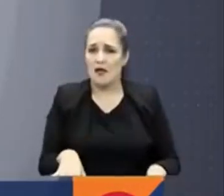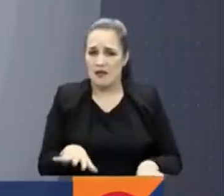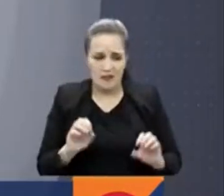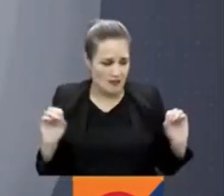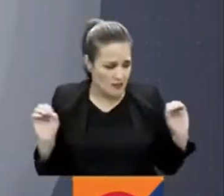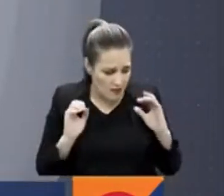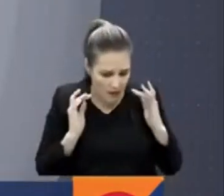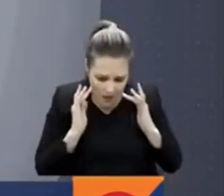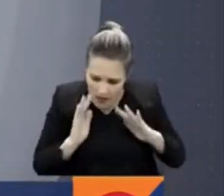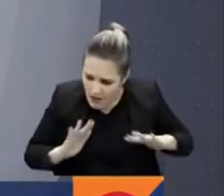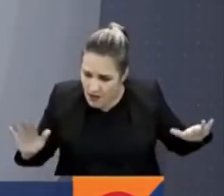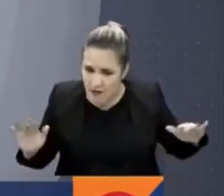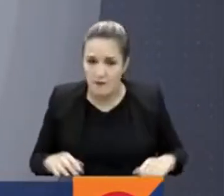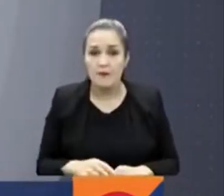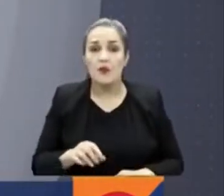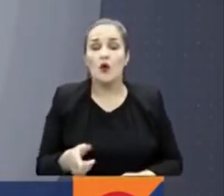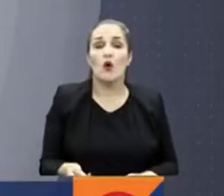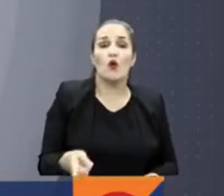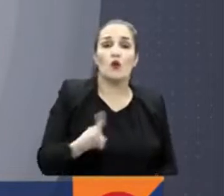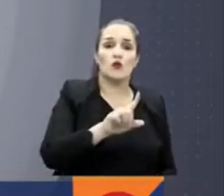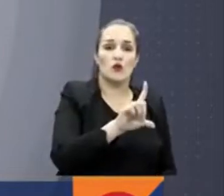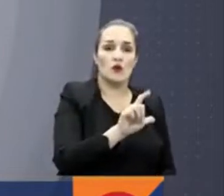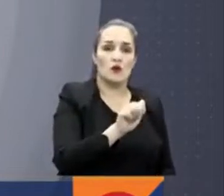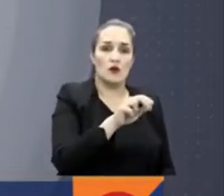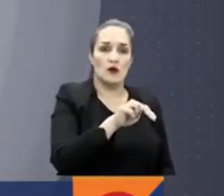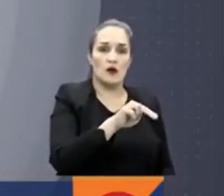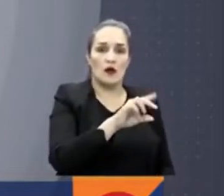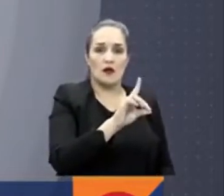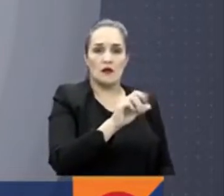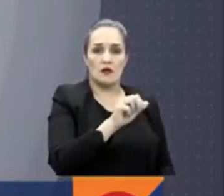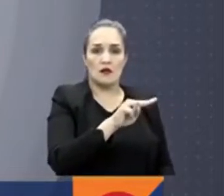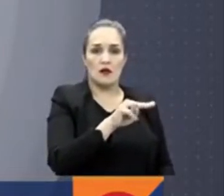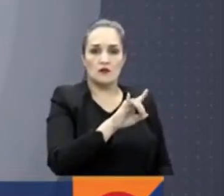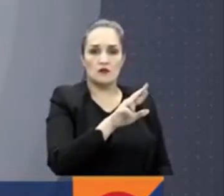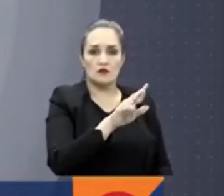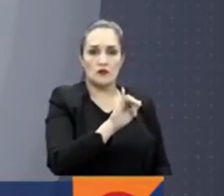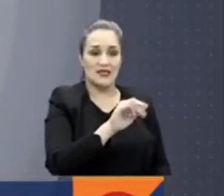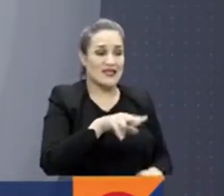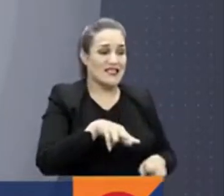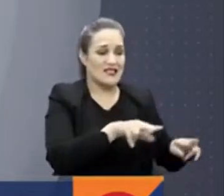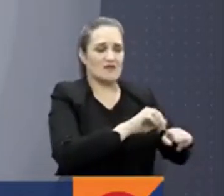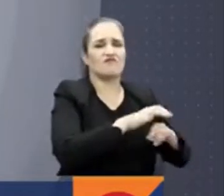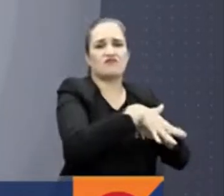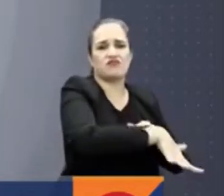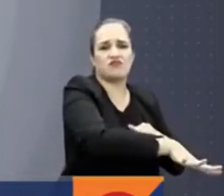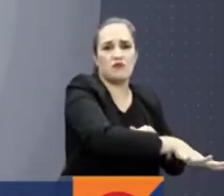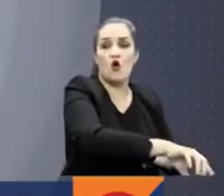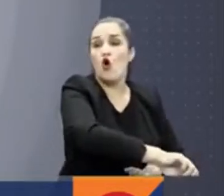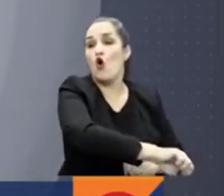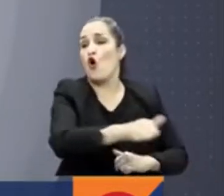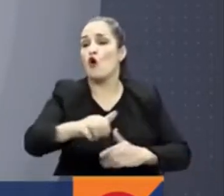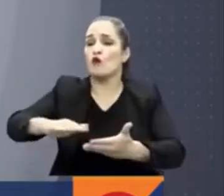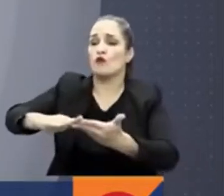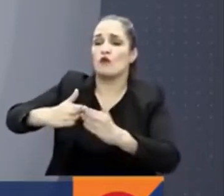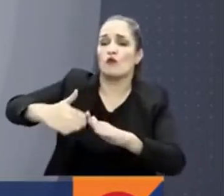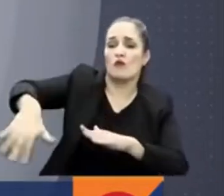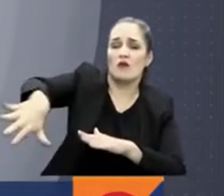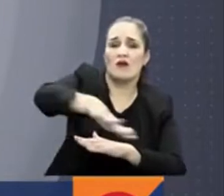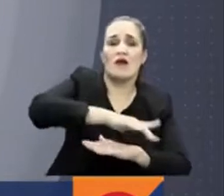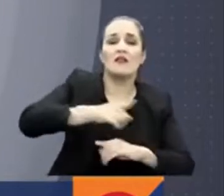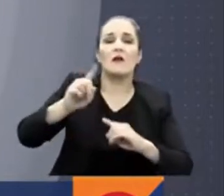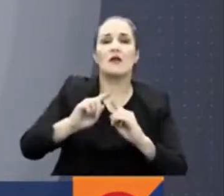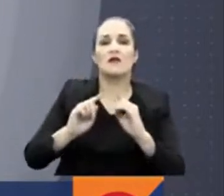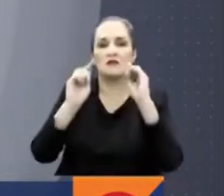En Landazuri, el río Horta se desbordó y se llevó todo a su paso. En la vereda Nacumales, los campesinos perdieron cultivos de cacao